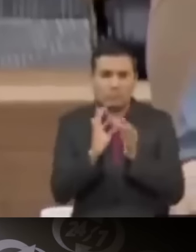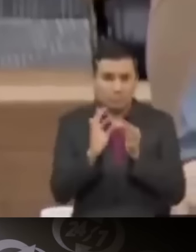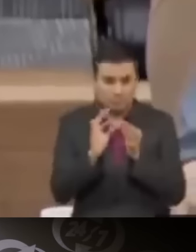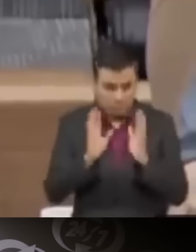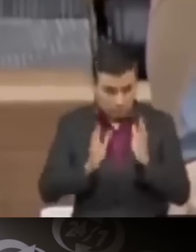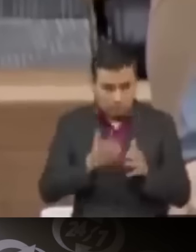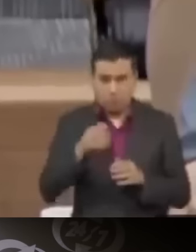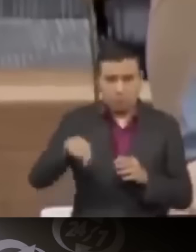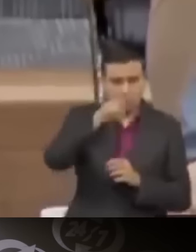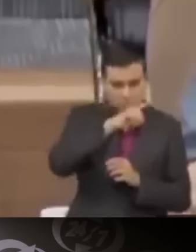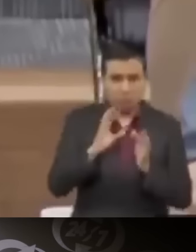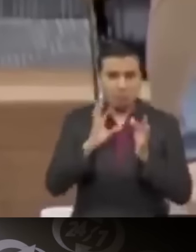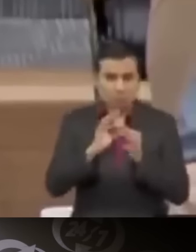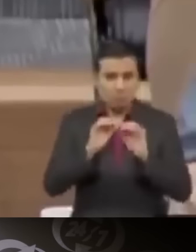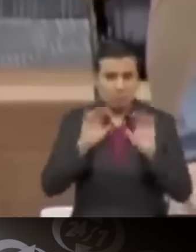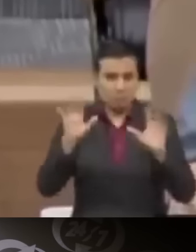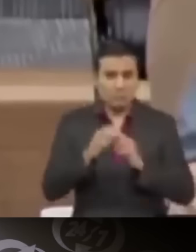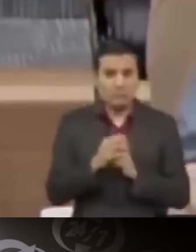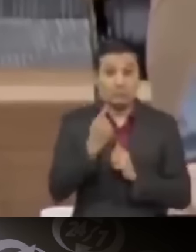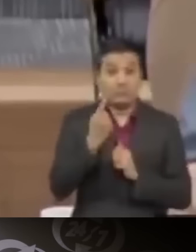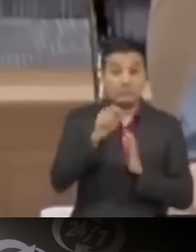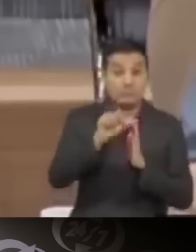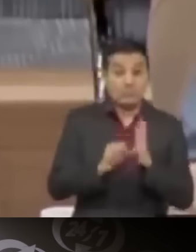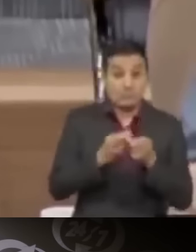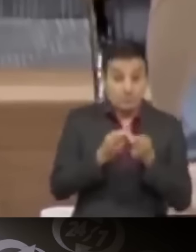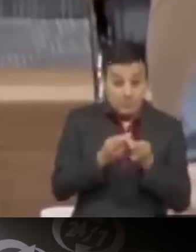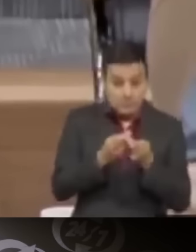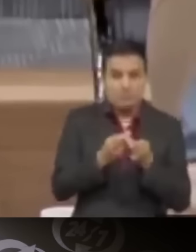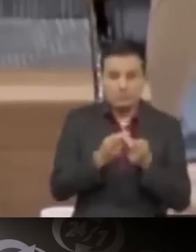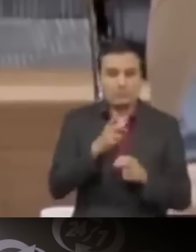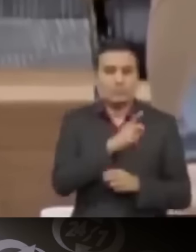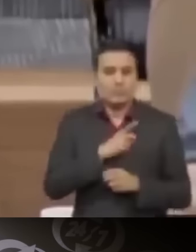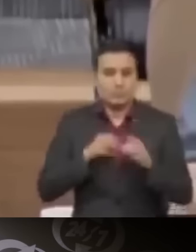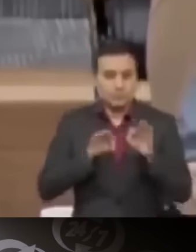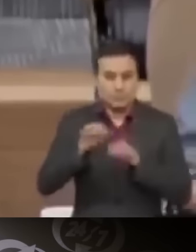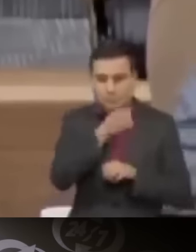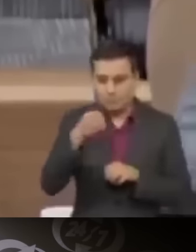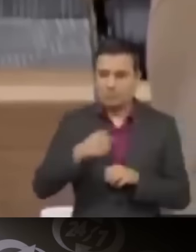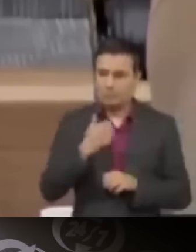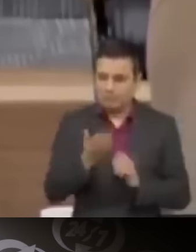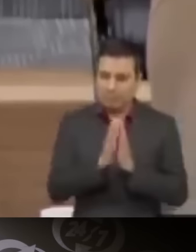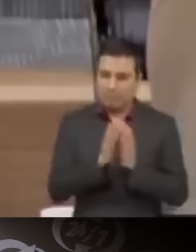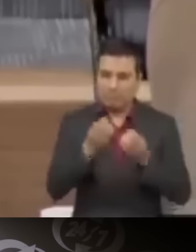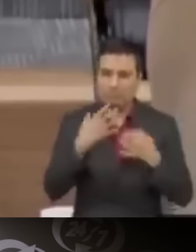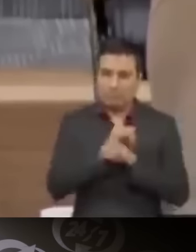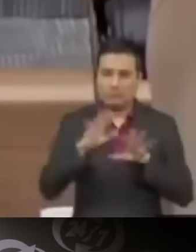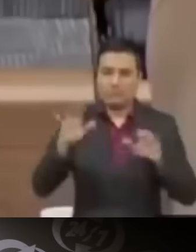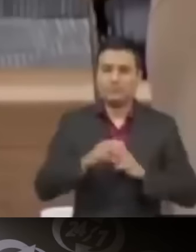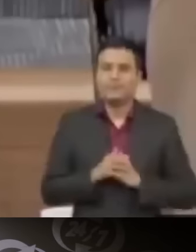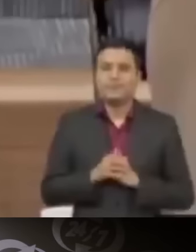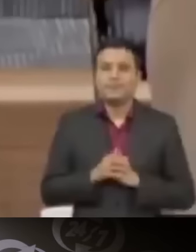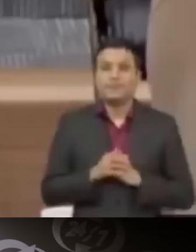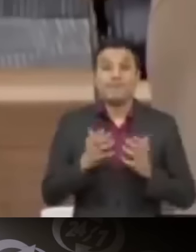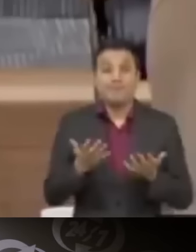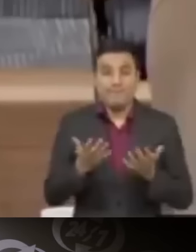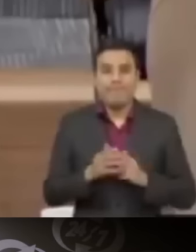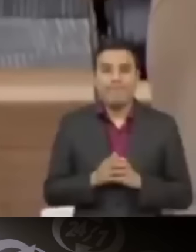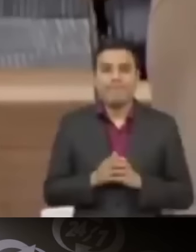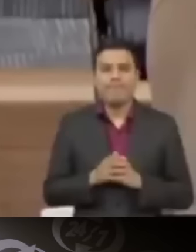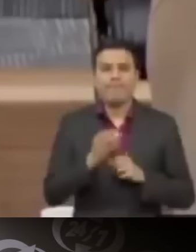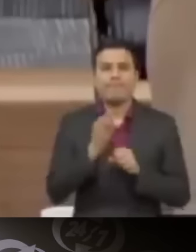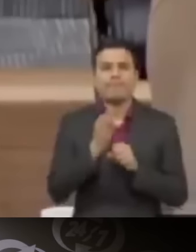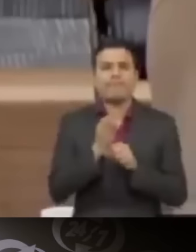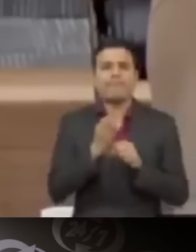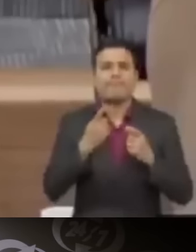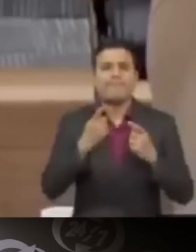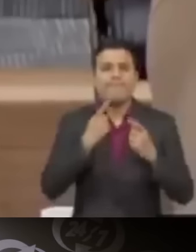hace mucho sentido. Y justo este mes que queda es determinante para el buen resultado de ello. Las solicitudes de información se han presentado. No obstante, el devenir de la discusión